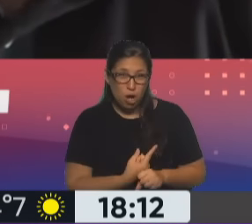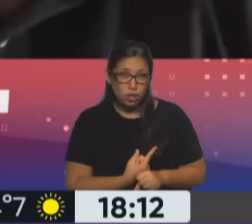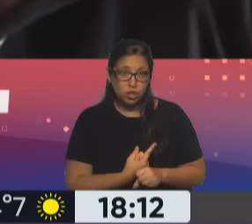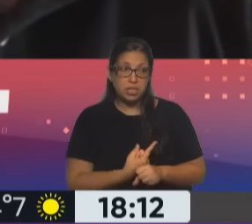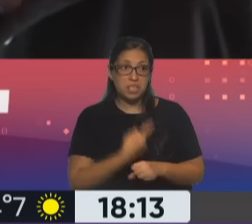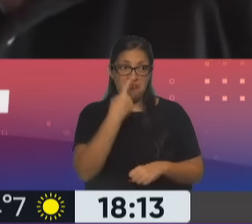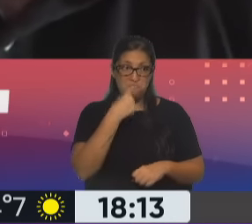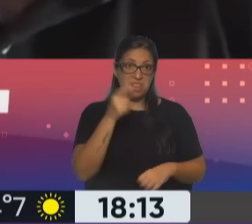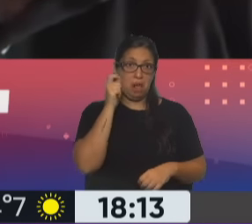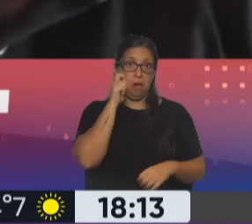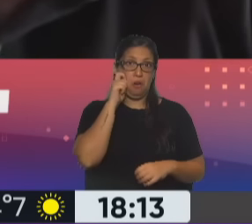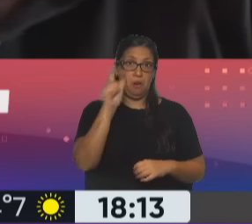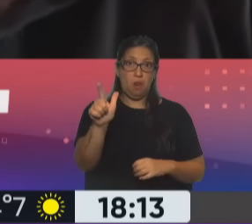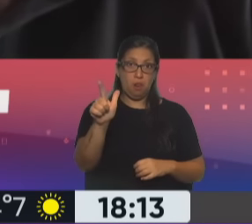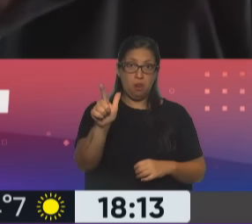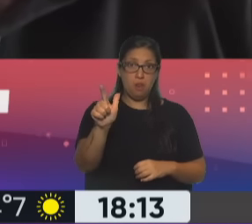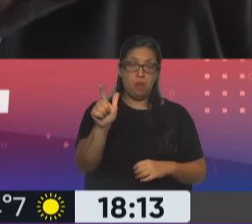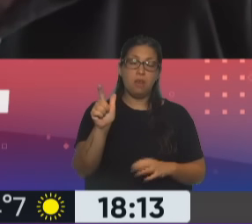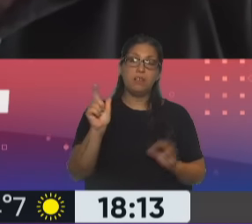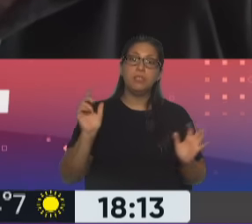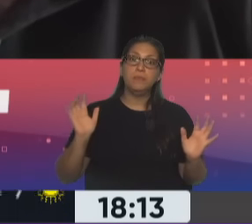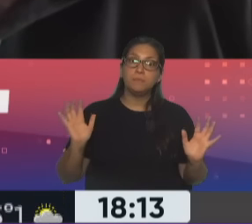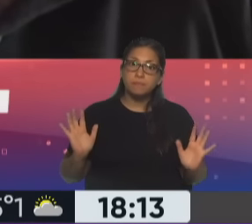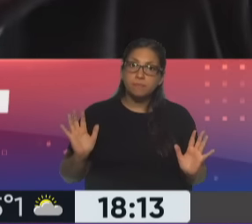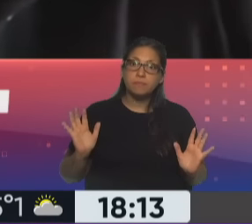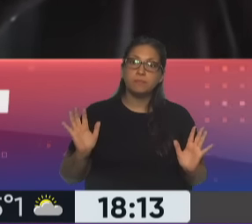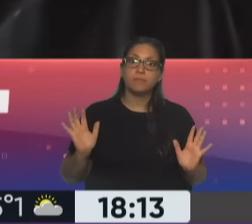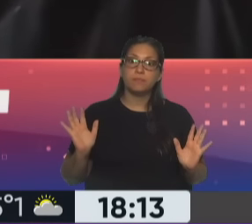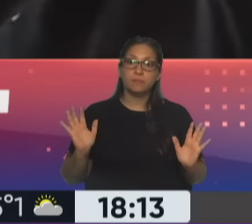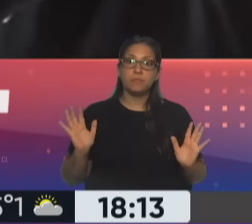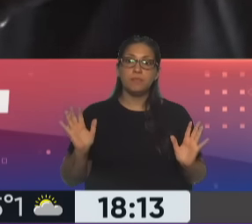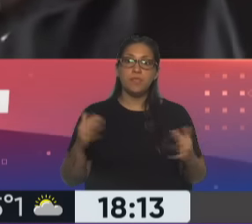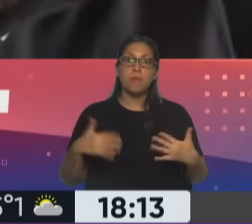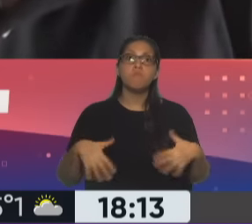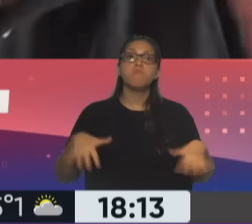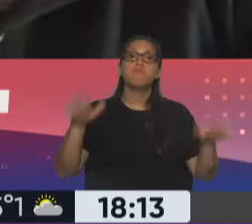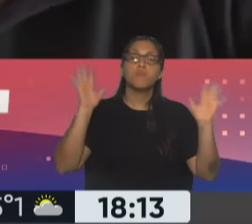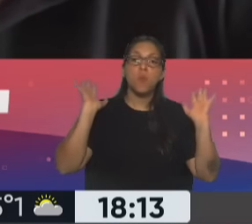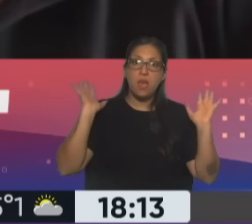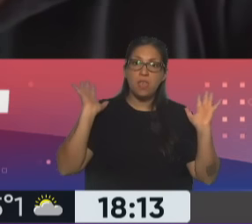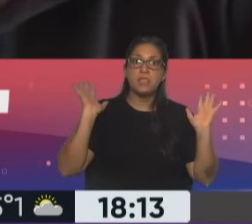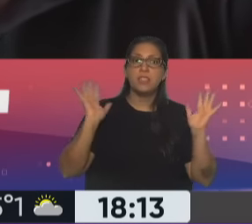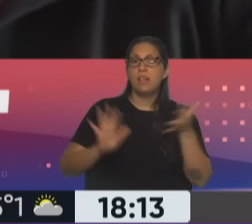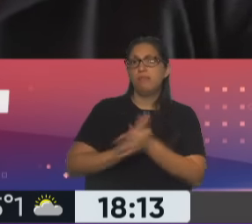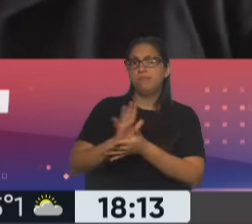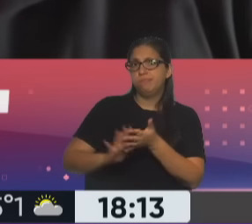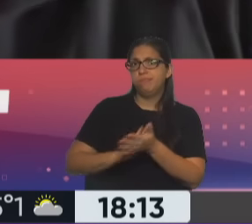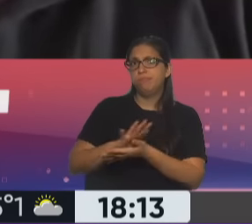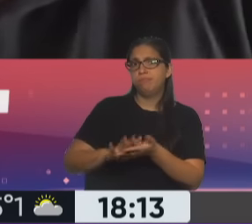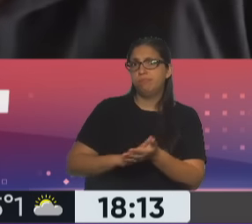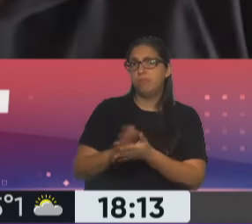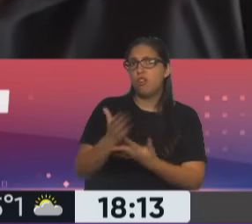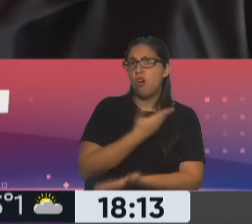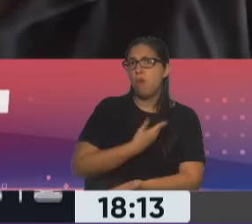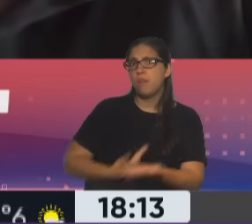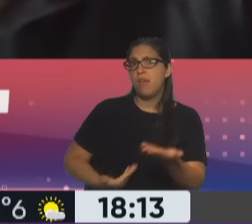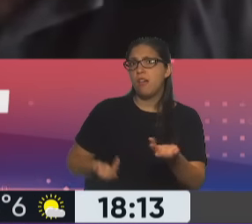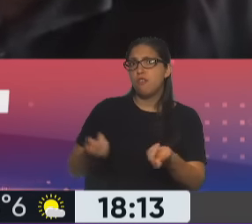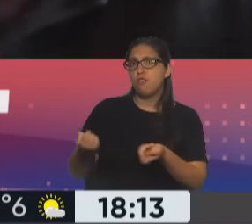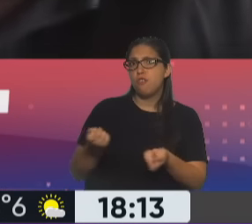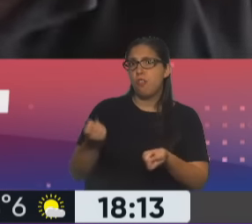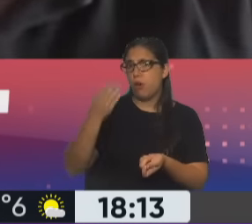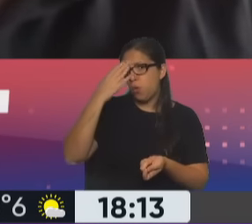lo terminó haciendo. Y por qué no esperar, por ejemplo, una potencial hipotética negociación con el gobierno cubano, para que los líderes